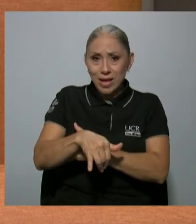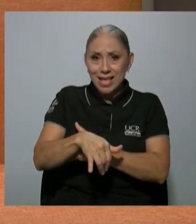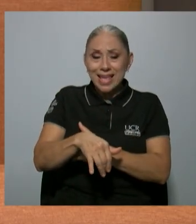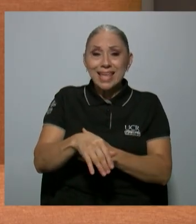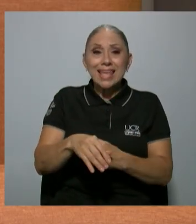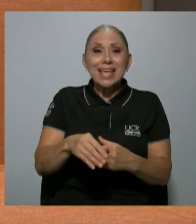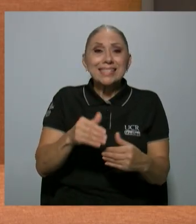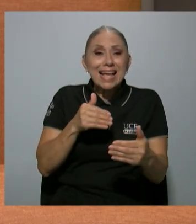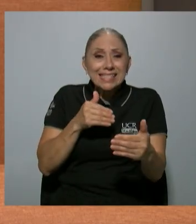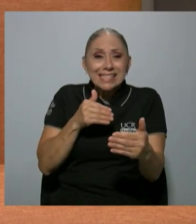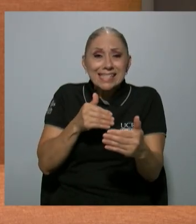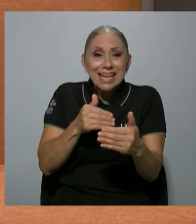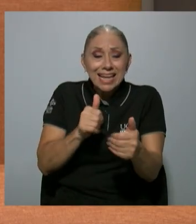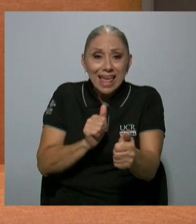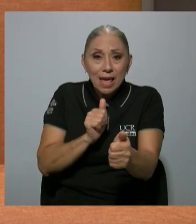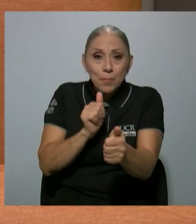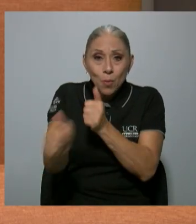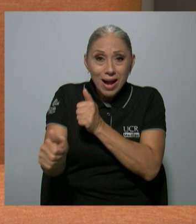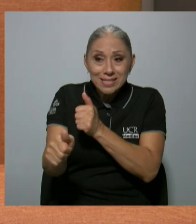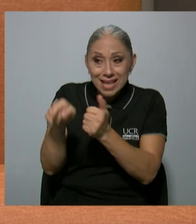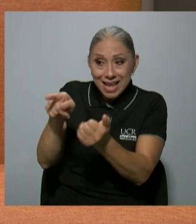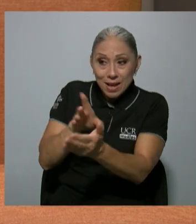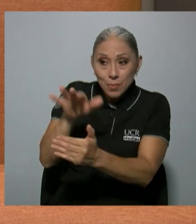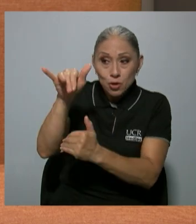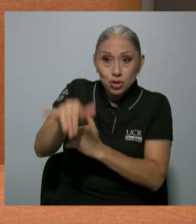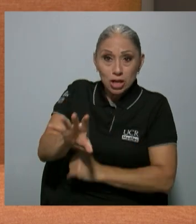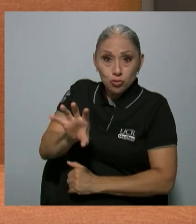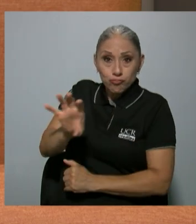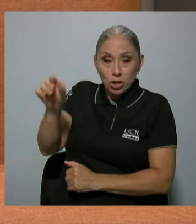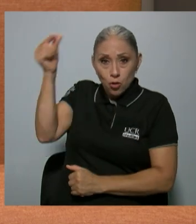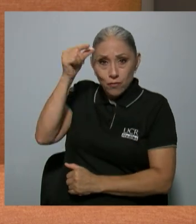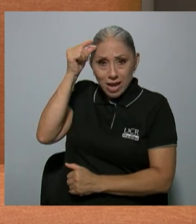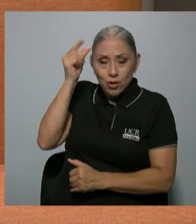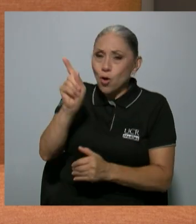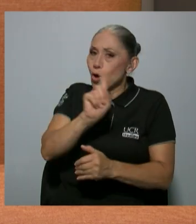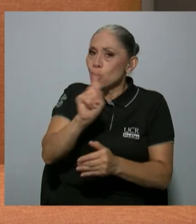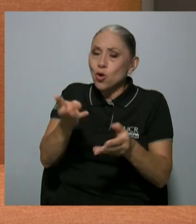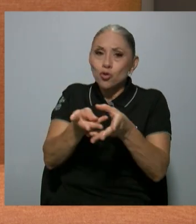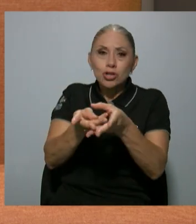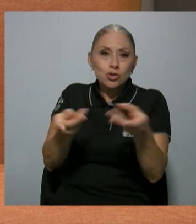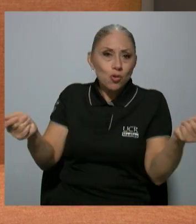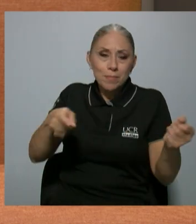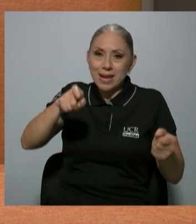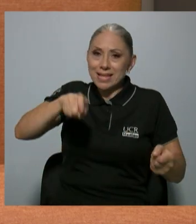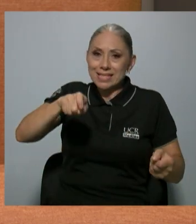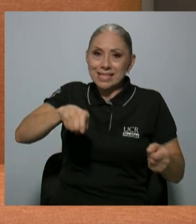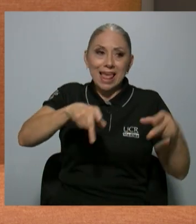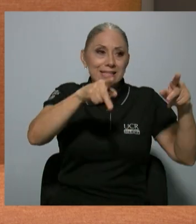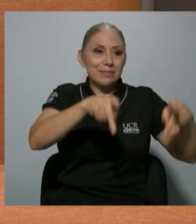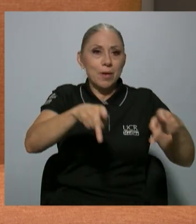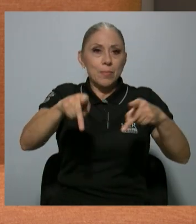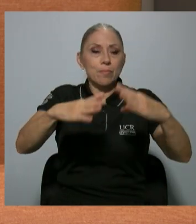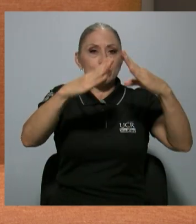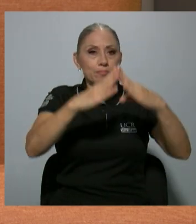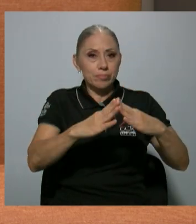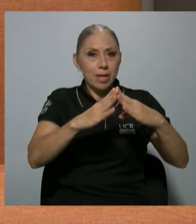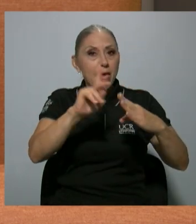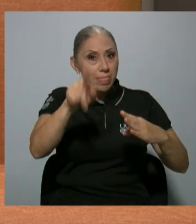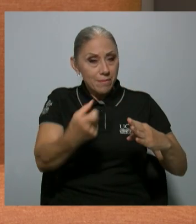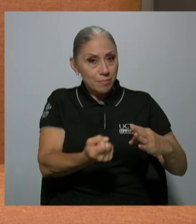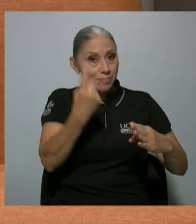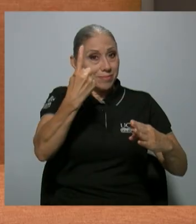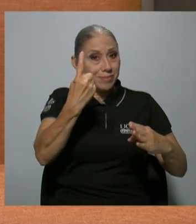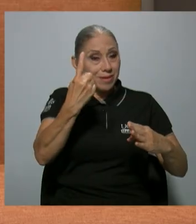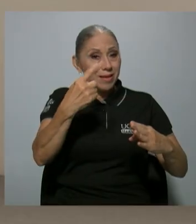de aprobarse, que es el del gobierno, no resuelve esas necesidades de la población. Y eso tiene que quedar claro, ¿verdad? Para que no nos